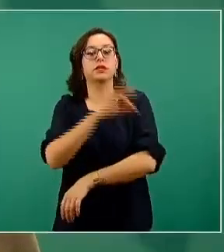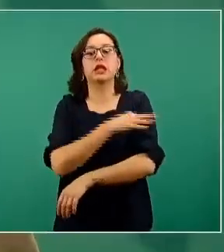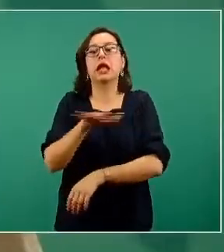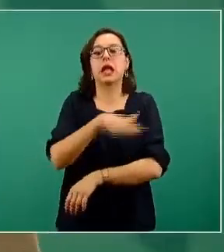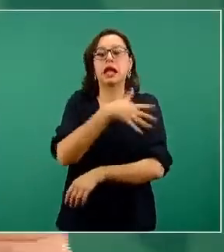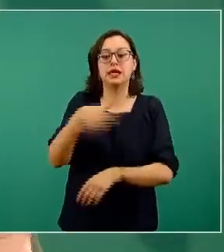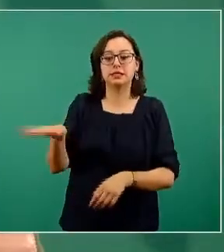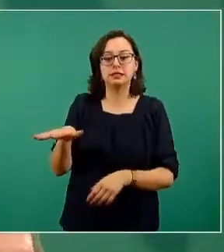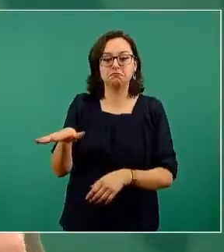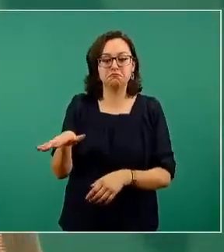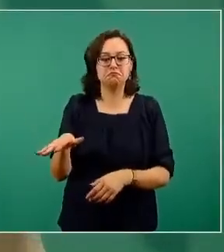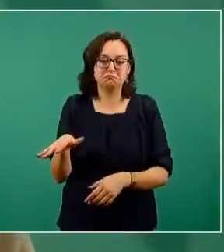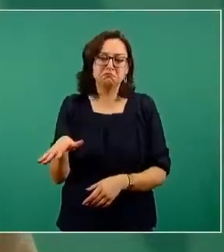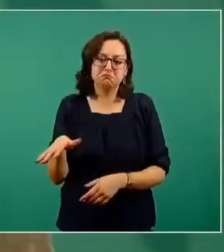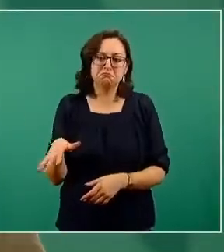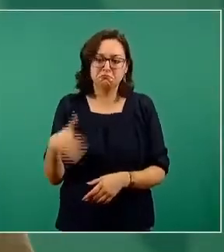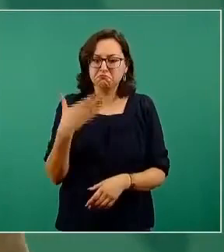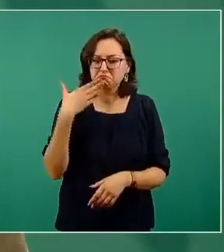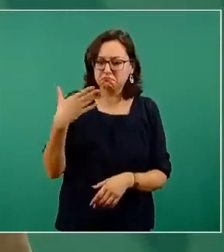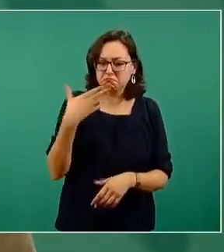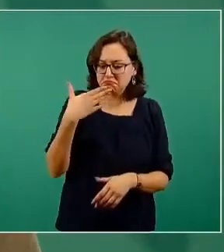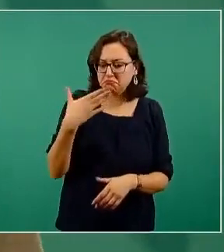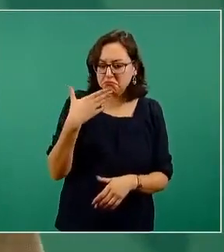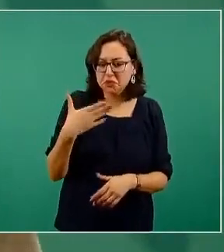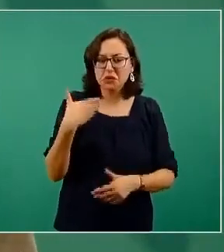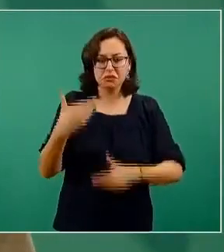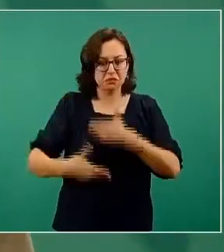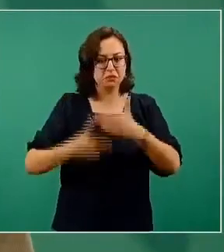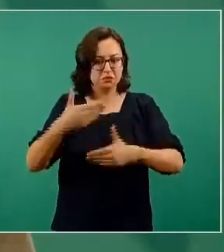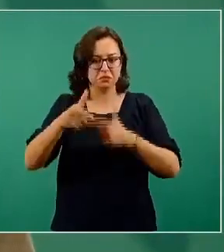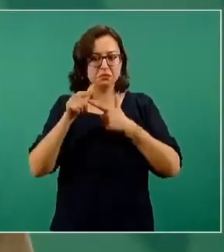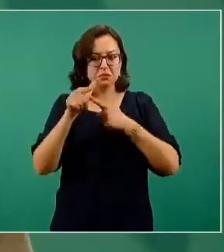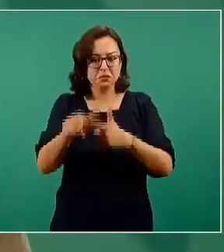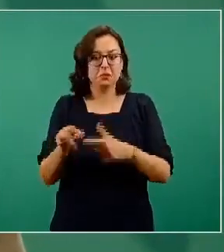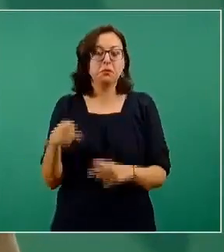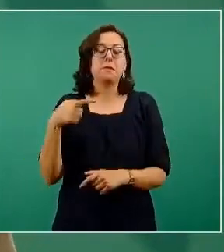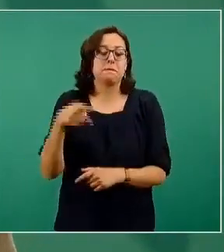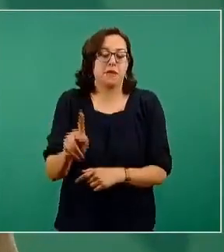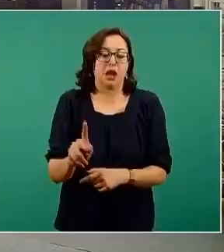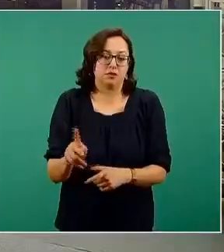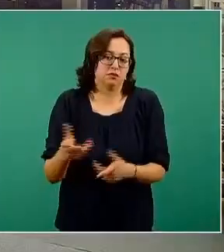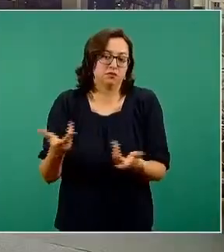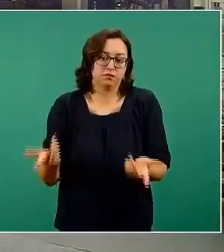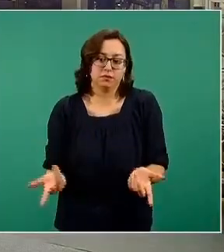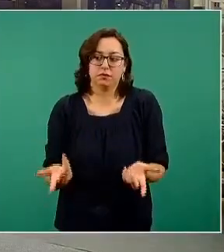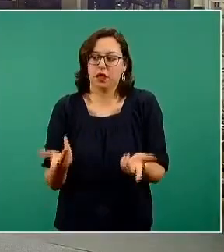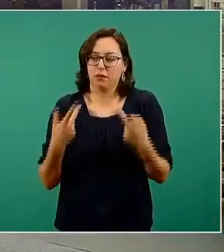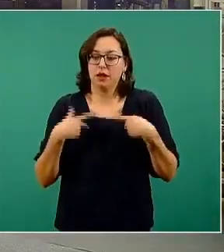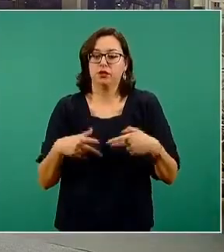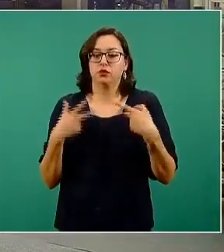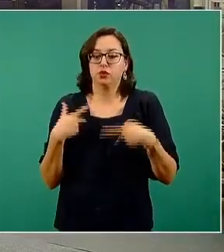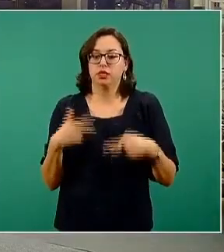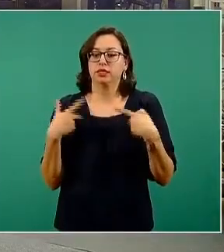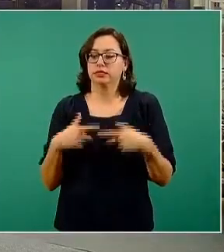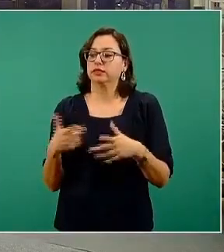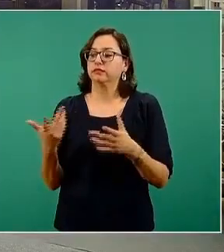pues, se mantuvo fortalecido, pero hasta cierto nivel de cercanía a las personas, ¿no?